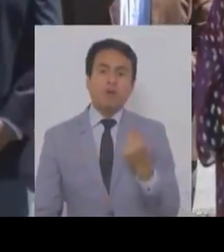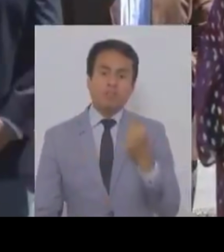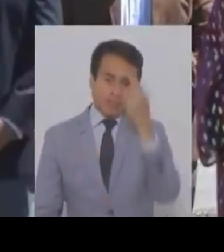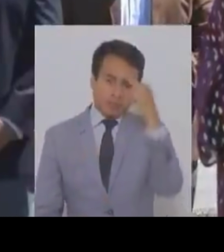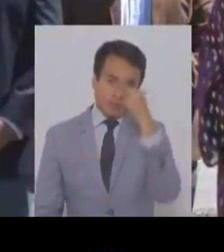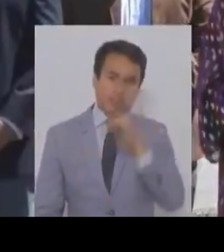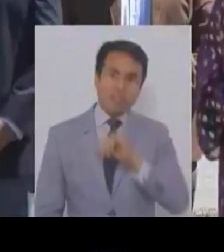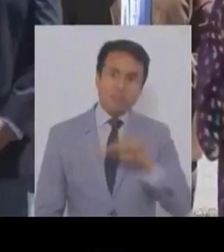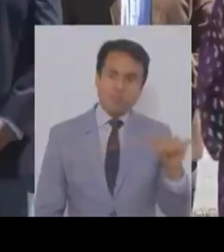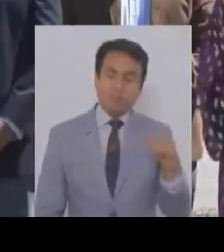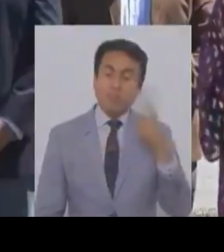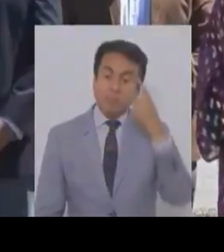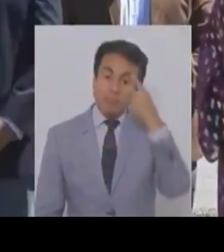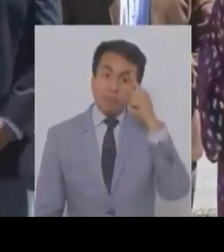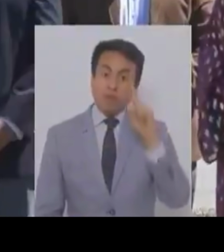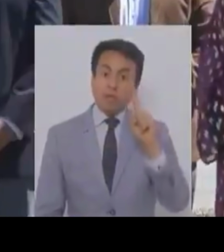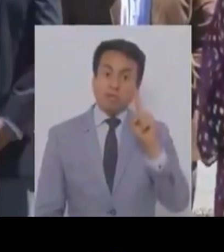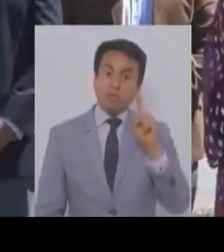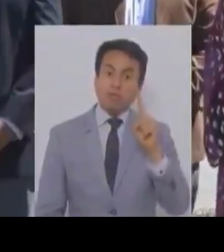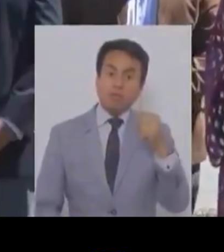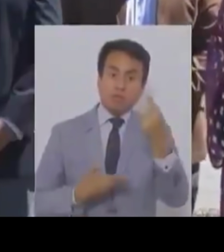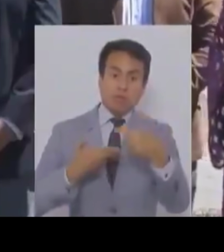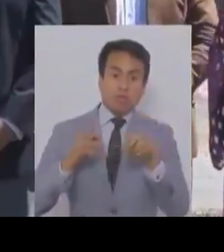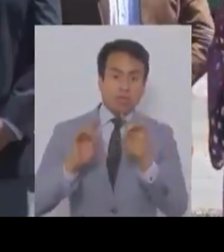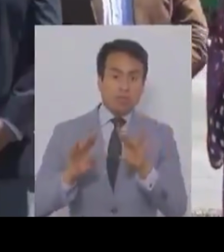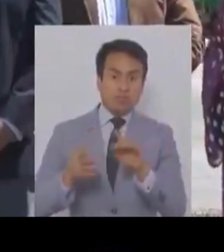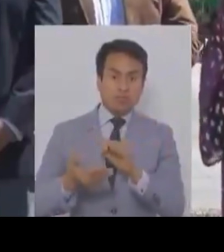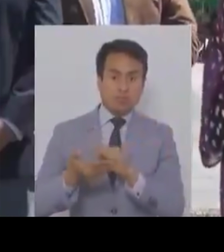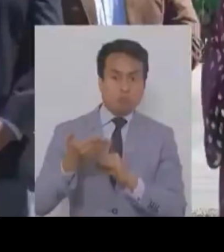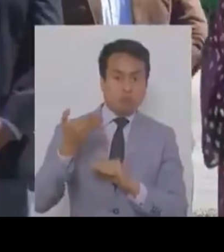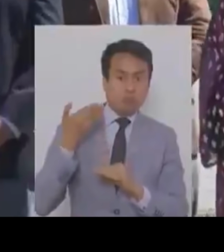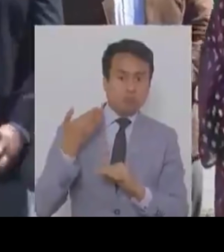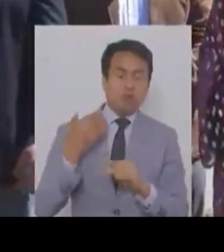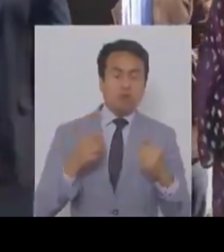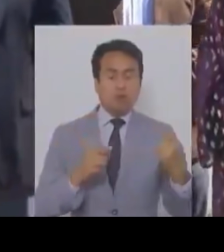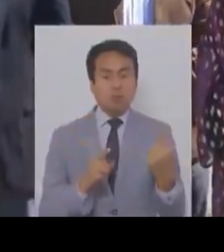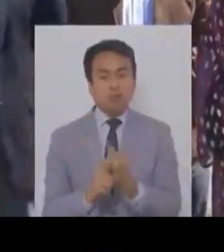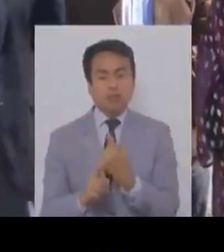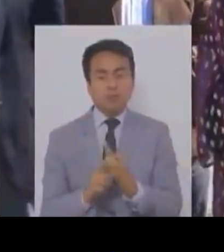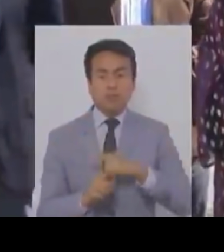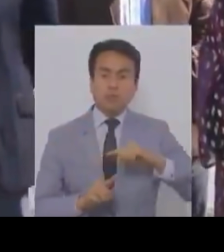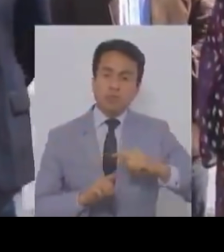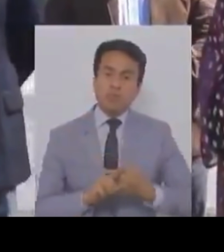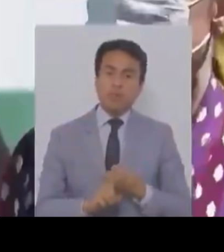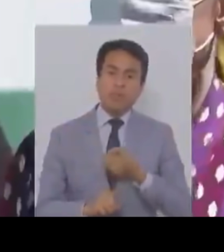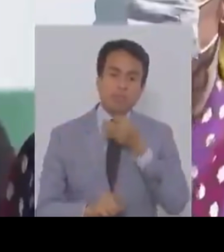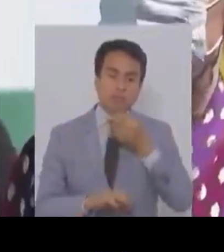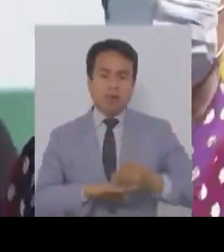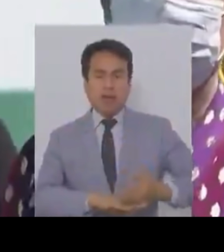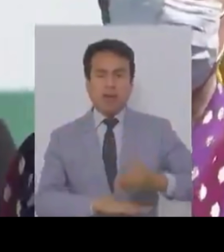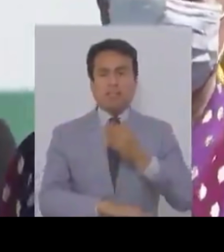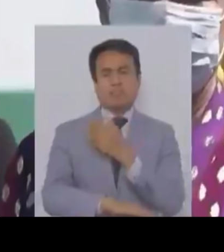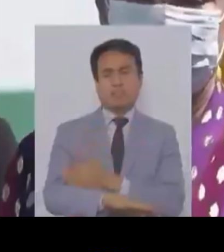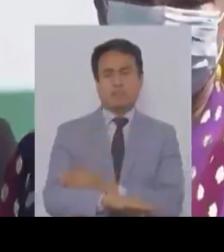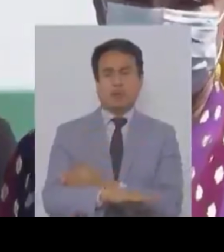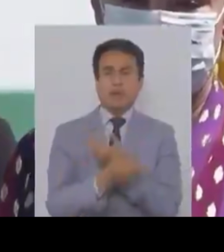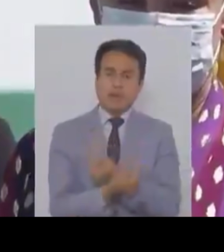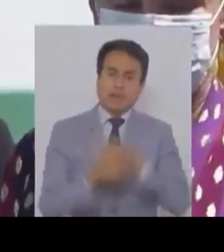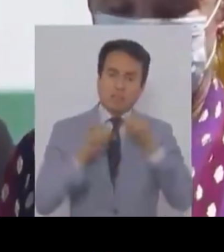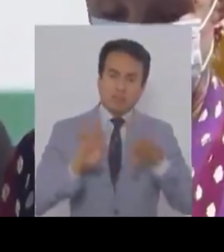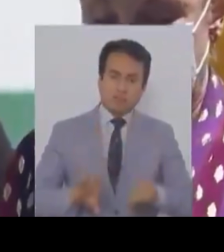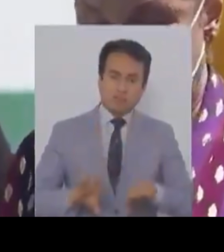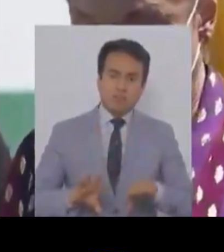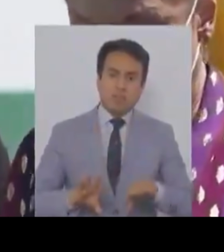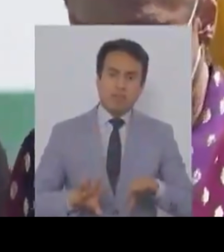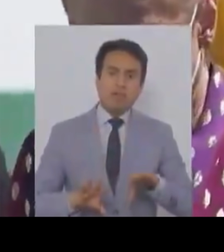sin embargo dada los hechos que han ocurrido en los últimos días conversamos nuevamente y decidimos anticipar su renuncia a la